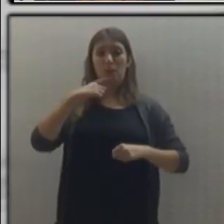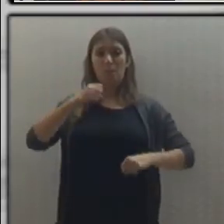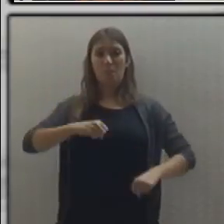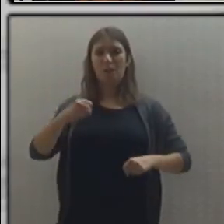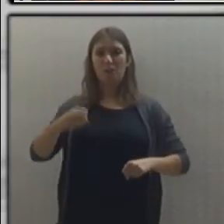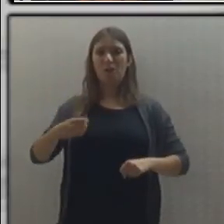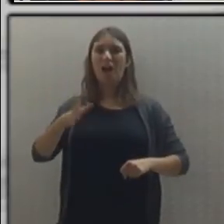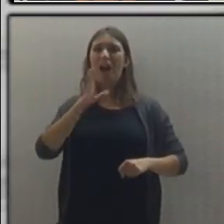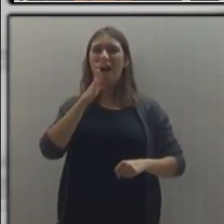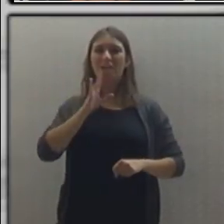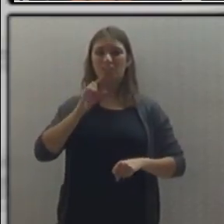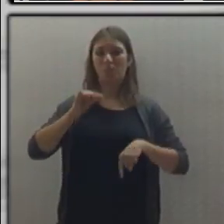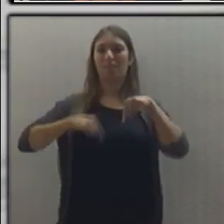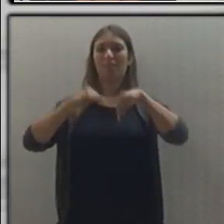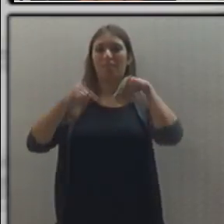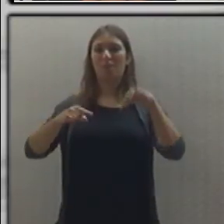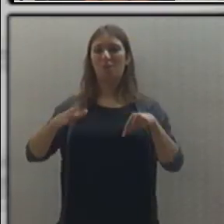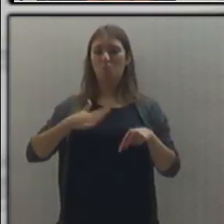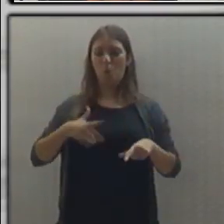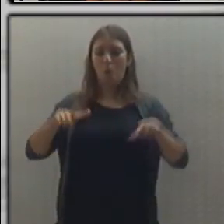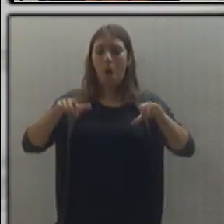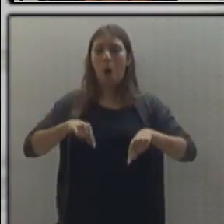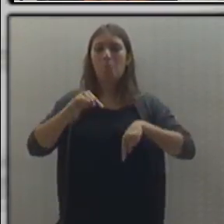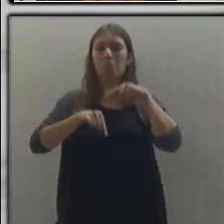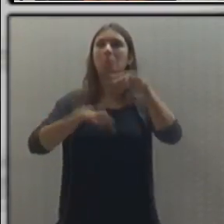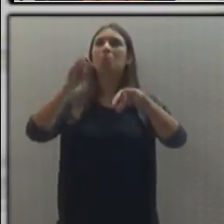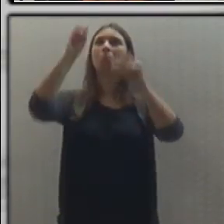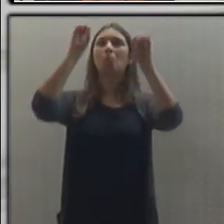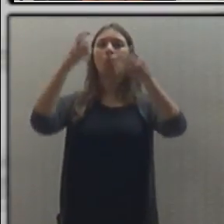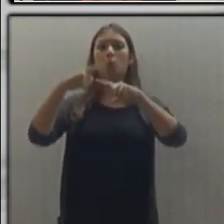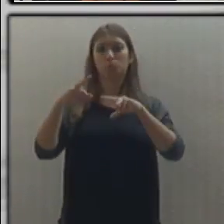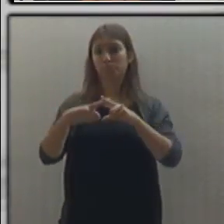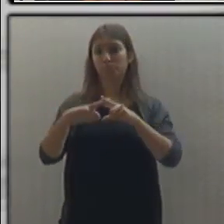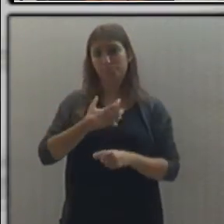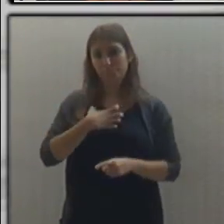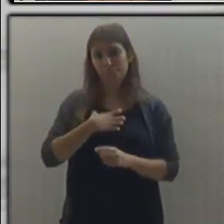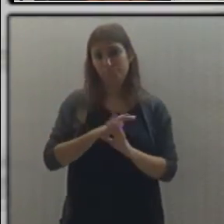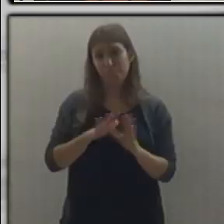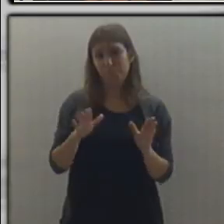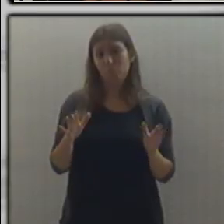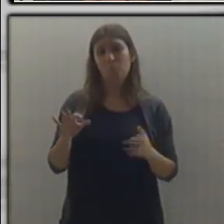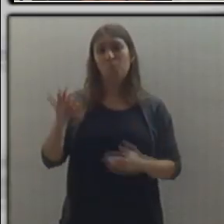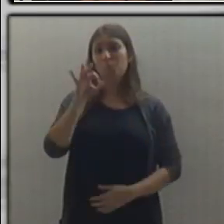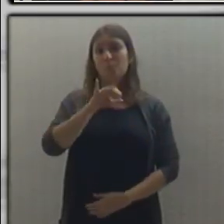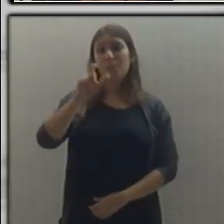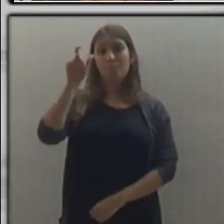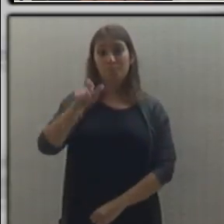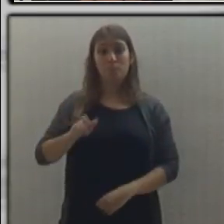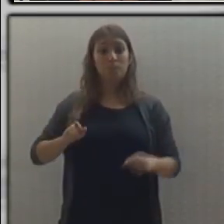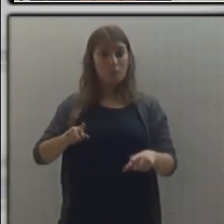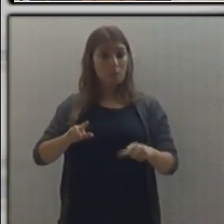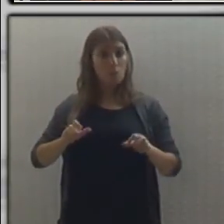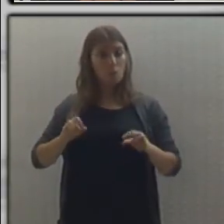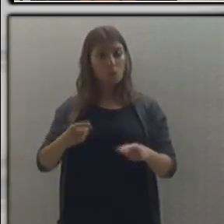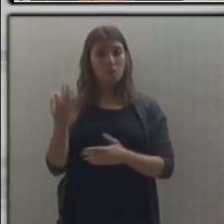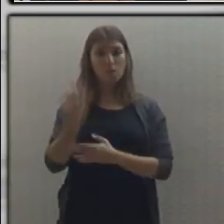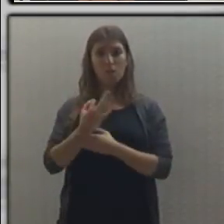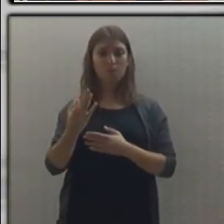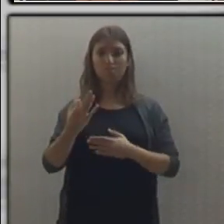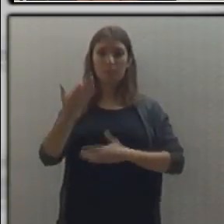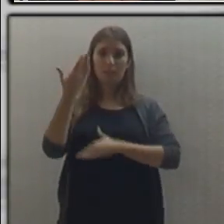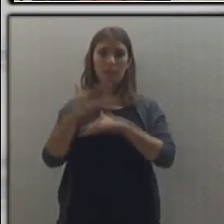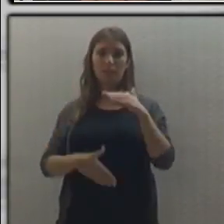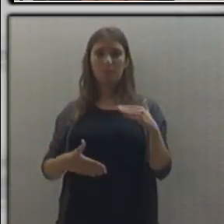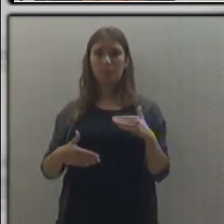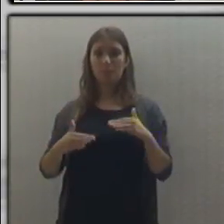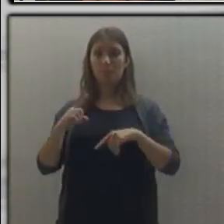no se puede subir a un taburete para llegar a los estantes más altos. Y en segundo lugar, una persona usuaria de silla de ruedas le queda muy limitado